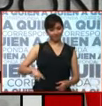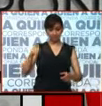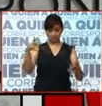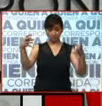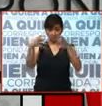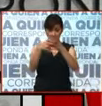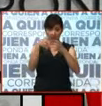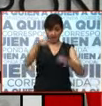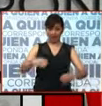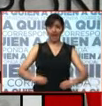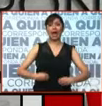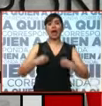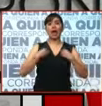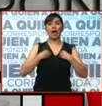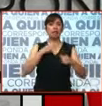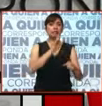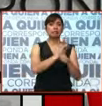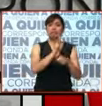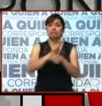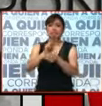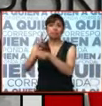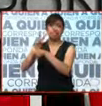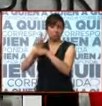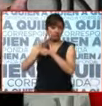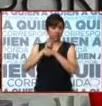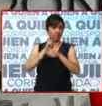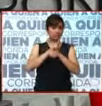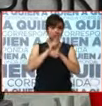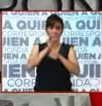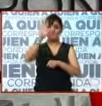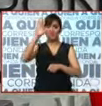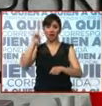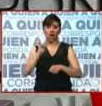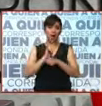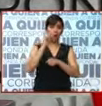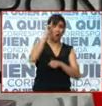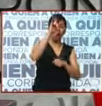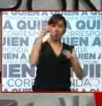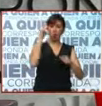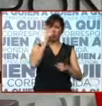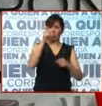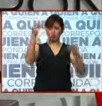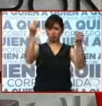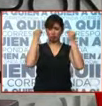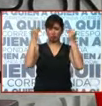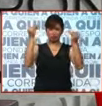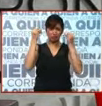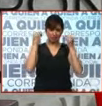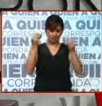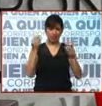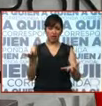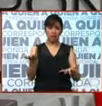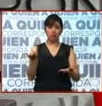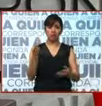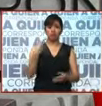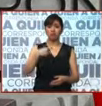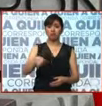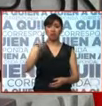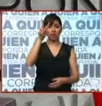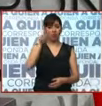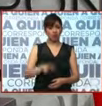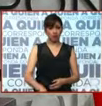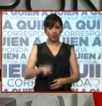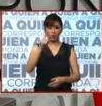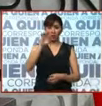por ahí, bueno. Parecería este aeropuerto, la cantidad de luz, y no tiene usted idea qué incómodo iba a